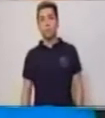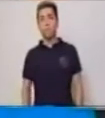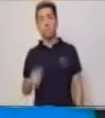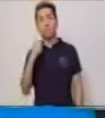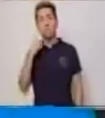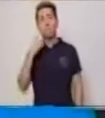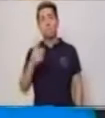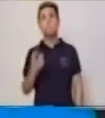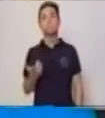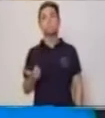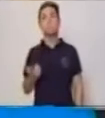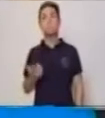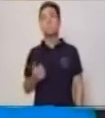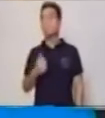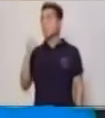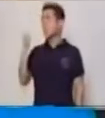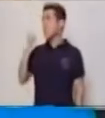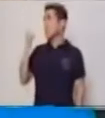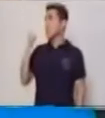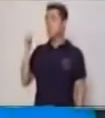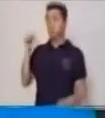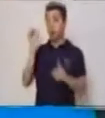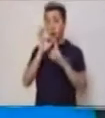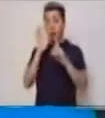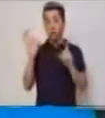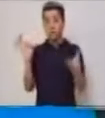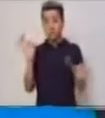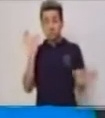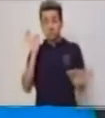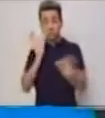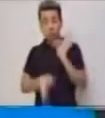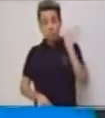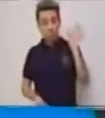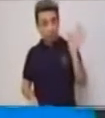esta una oración simple?